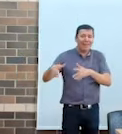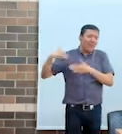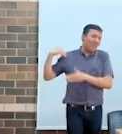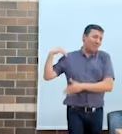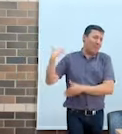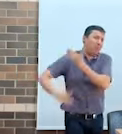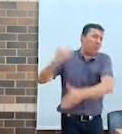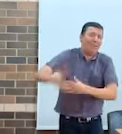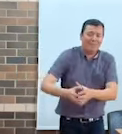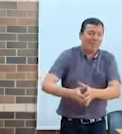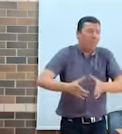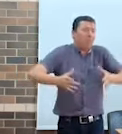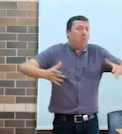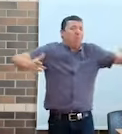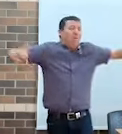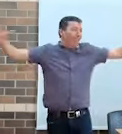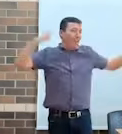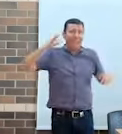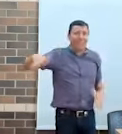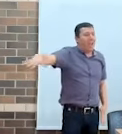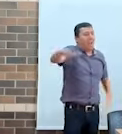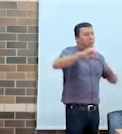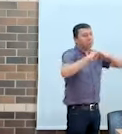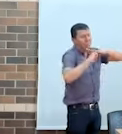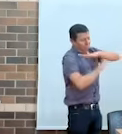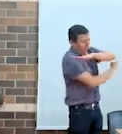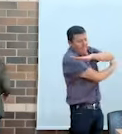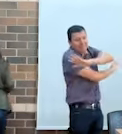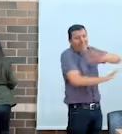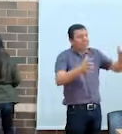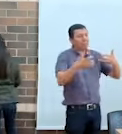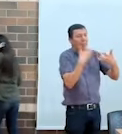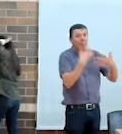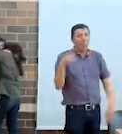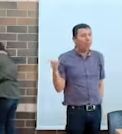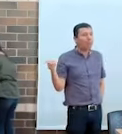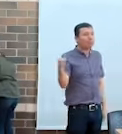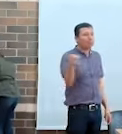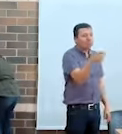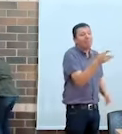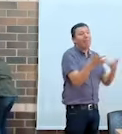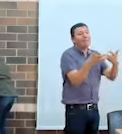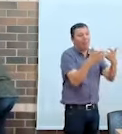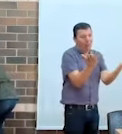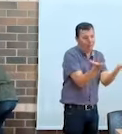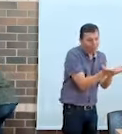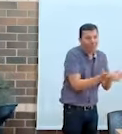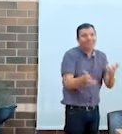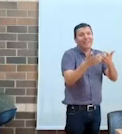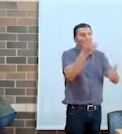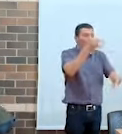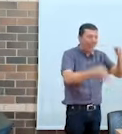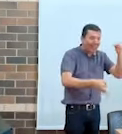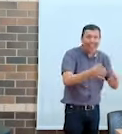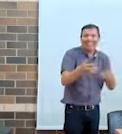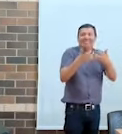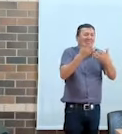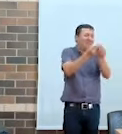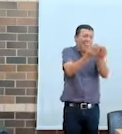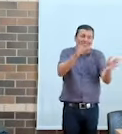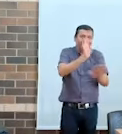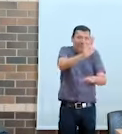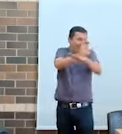han habido y los diferentes choques que han habido a través del dominio y las bases que se han ido